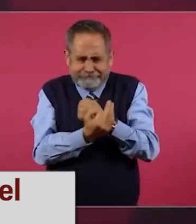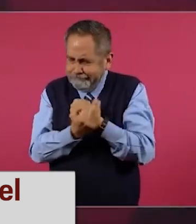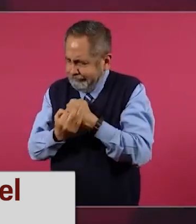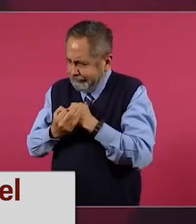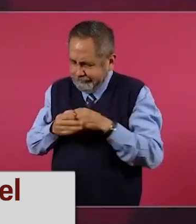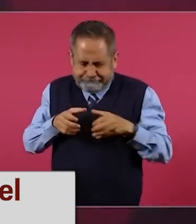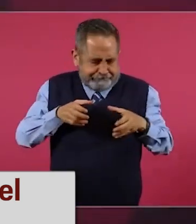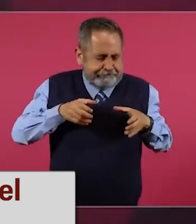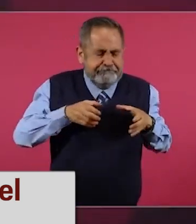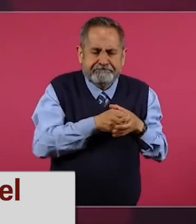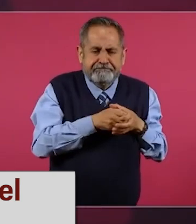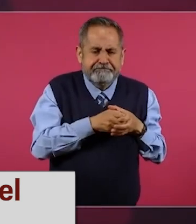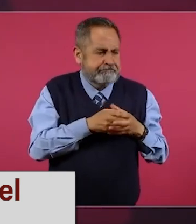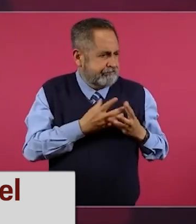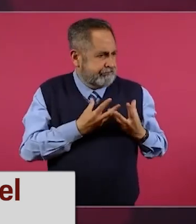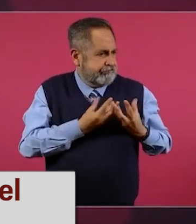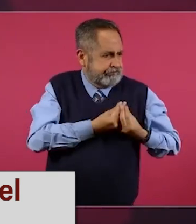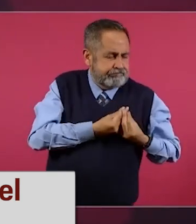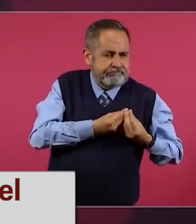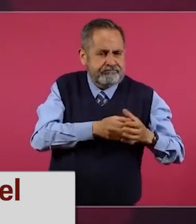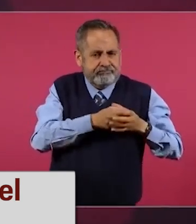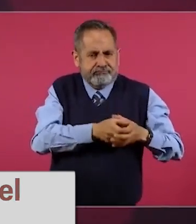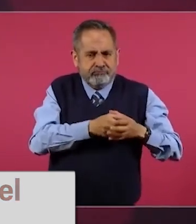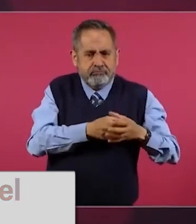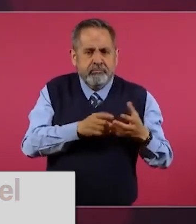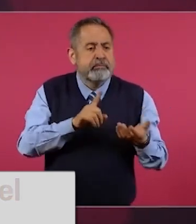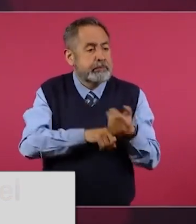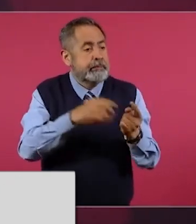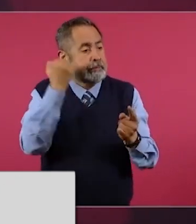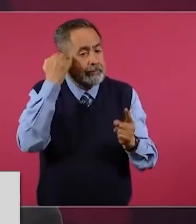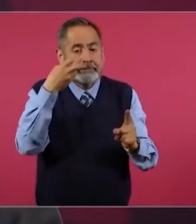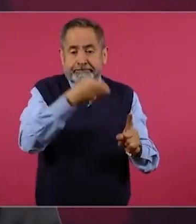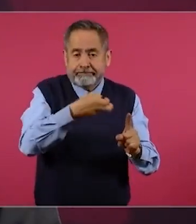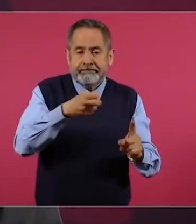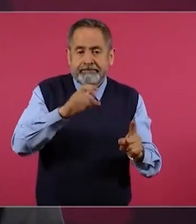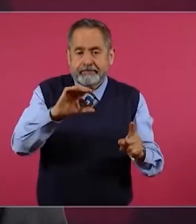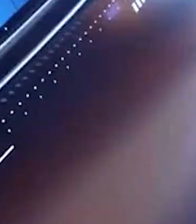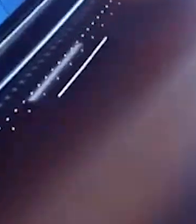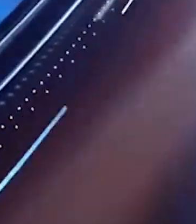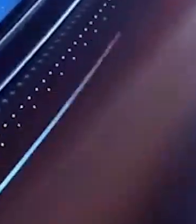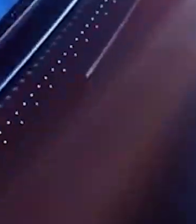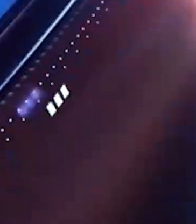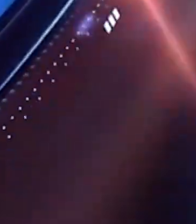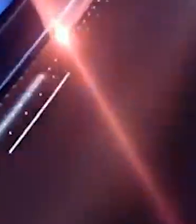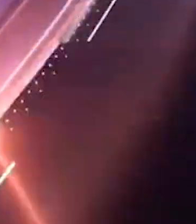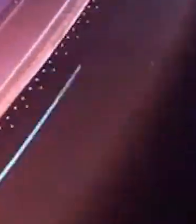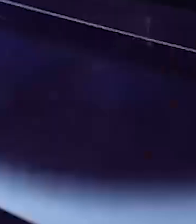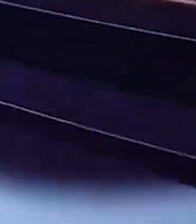tienen reservas del Banco de México por 221 mil millones de dólares, lo cual es una cifra histórica.